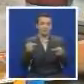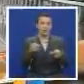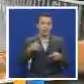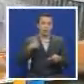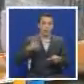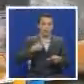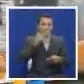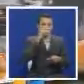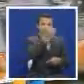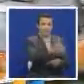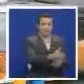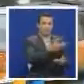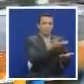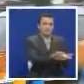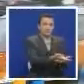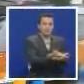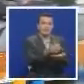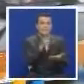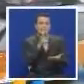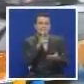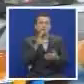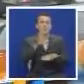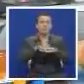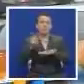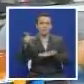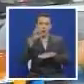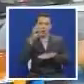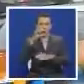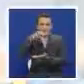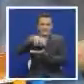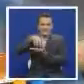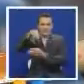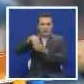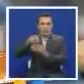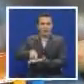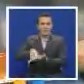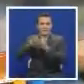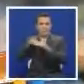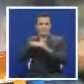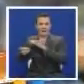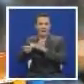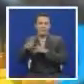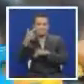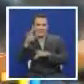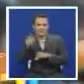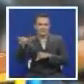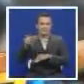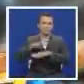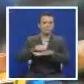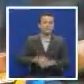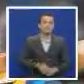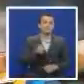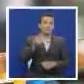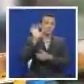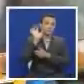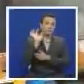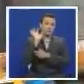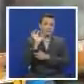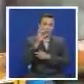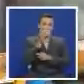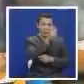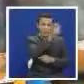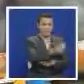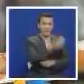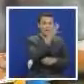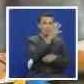del crimen sería otro menor que se fugó del centro Valle del Lili, en Popayán. Un menor de 14 años también fue